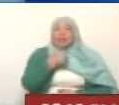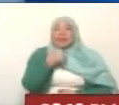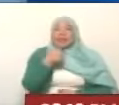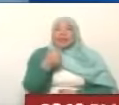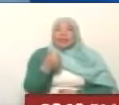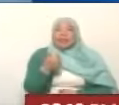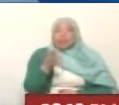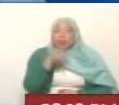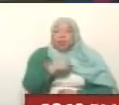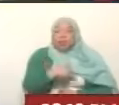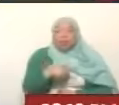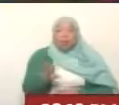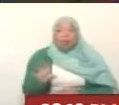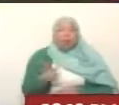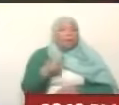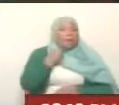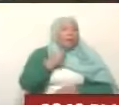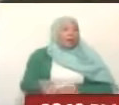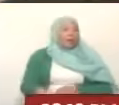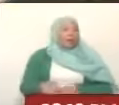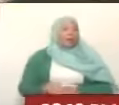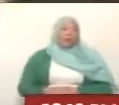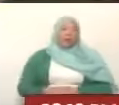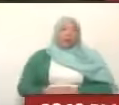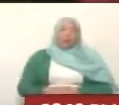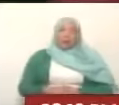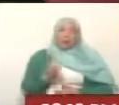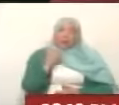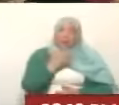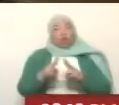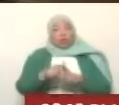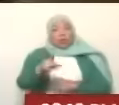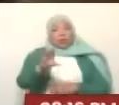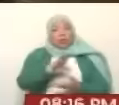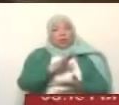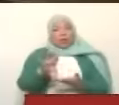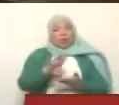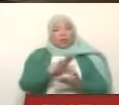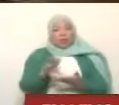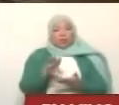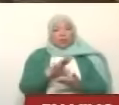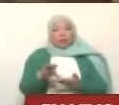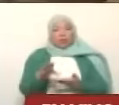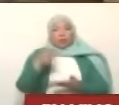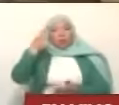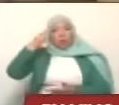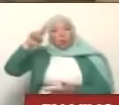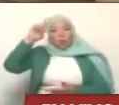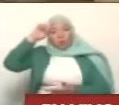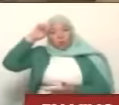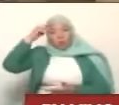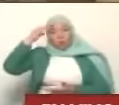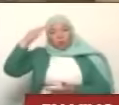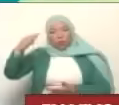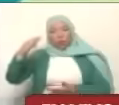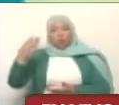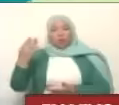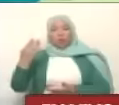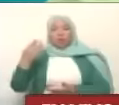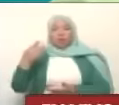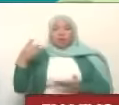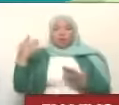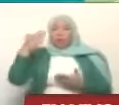No tiene vida conmigo. Ah, El Necio. Vengo desde Cuba, le doy un saludo cubano. ¿Qué volá,